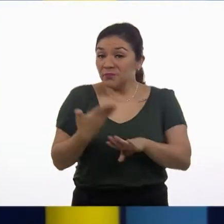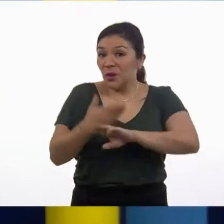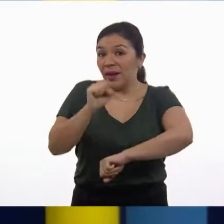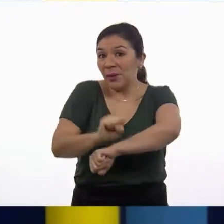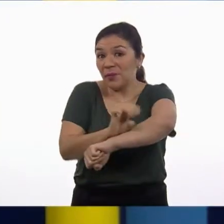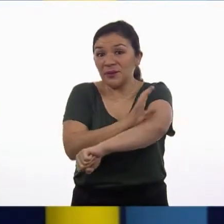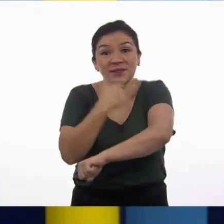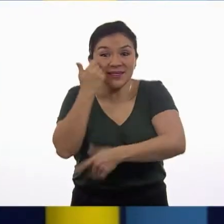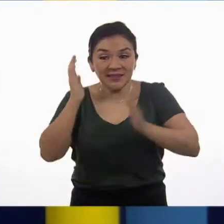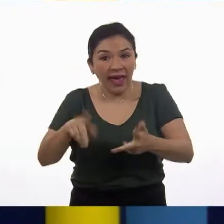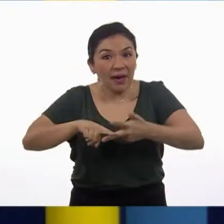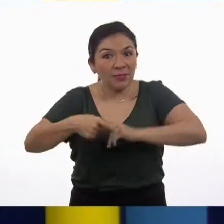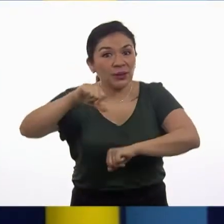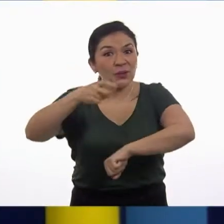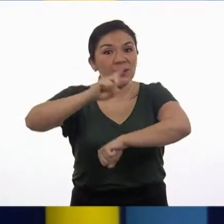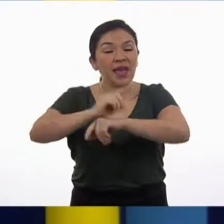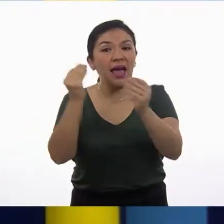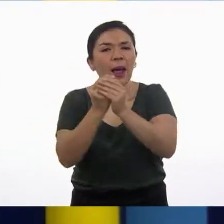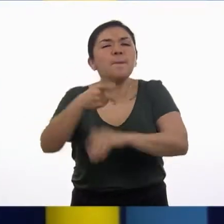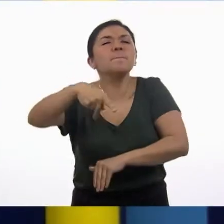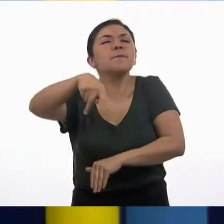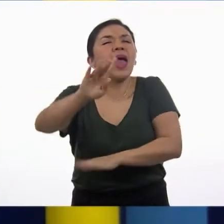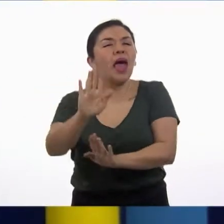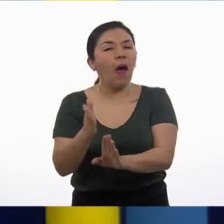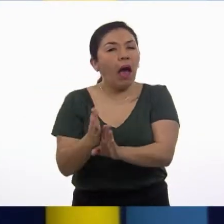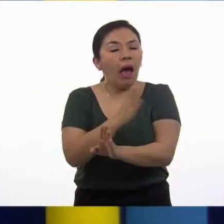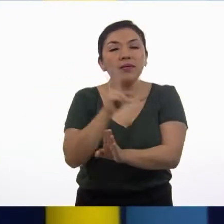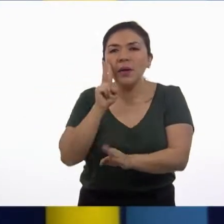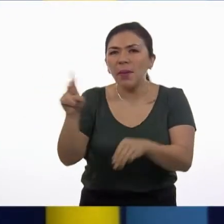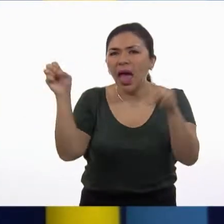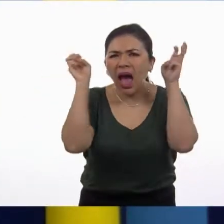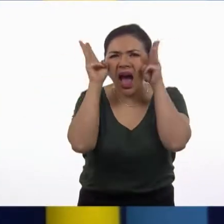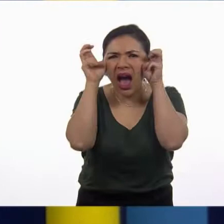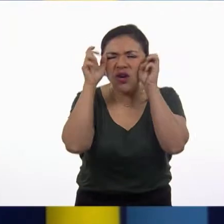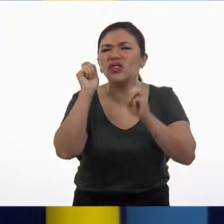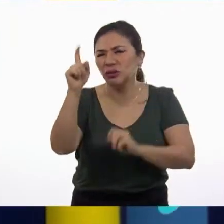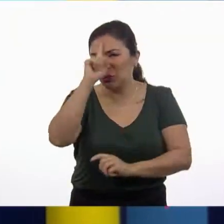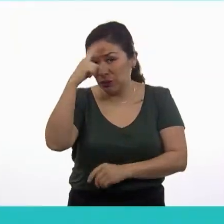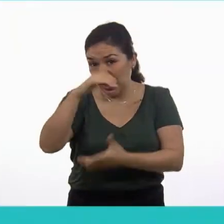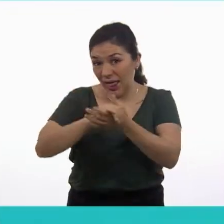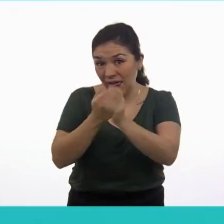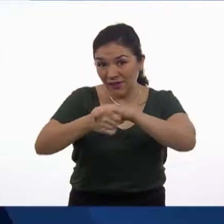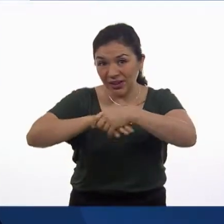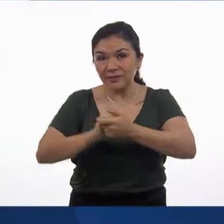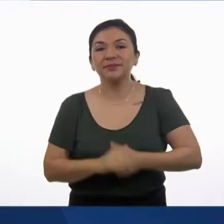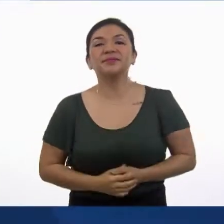emocionados, con ganas de ya empezar esta clase, pero antes vamos con ajo listo para lavar nuestras manos.